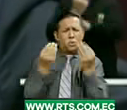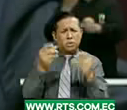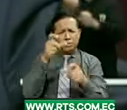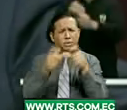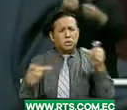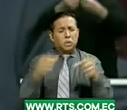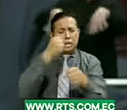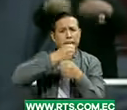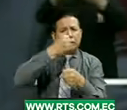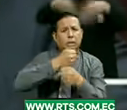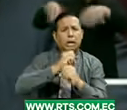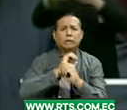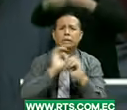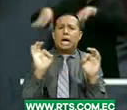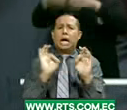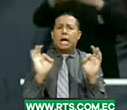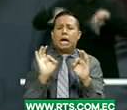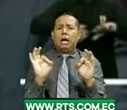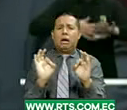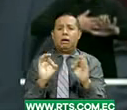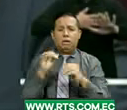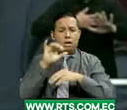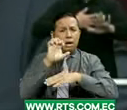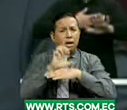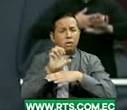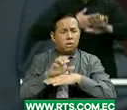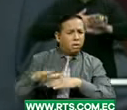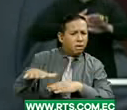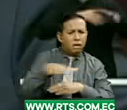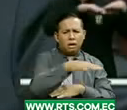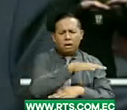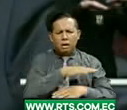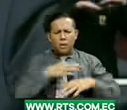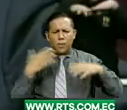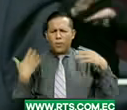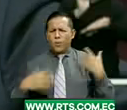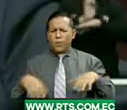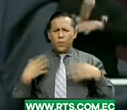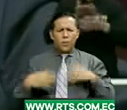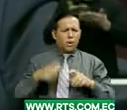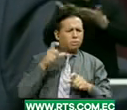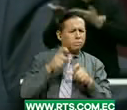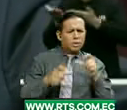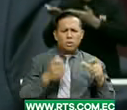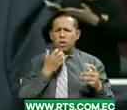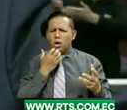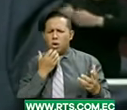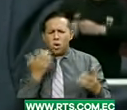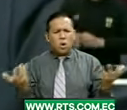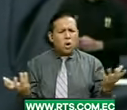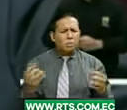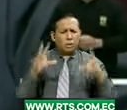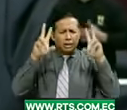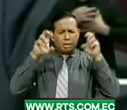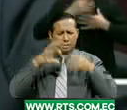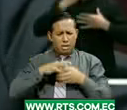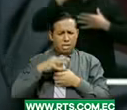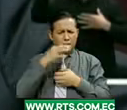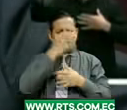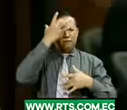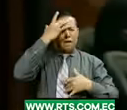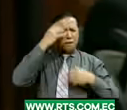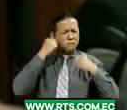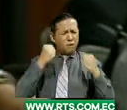país que ha deslumbrado por su incapacidad para hacer frente a una pandemia